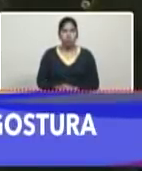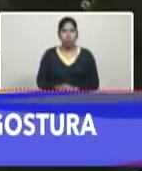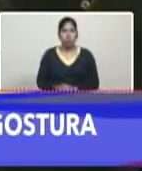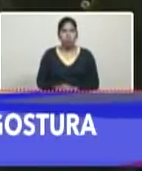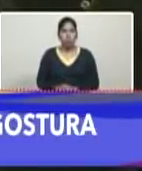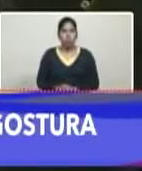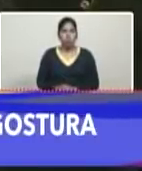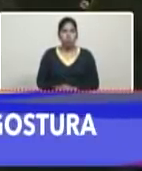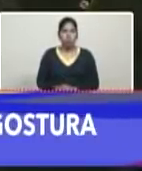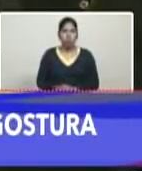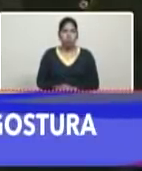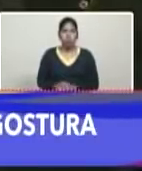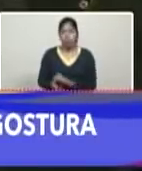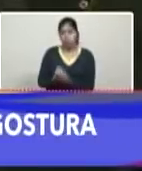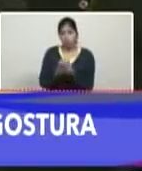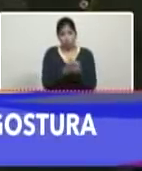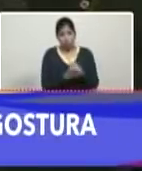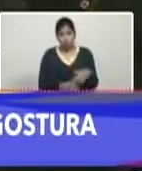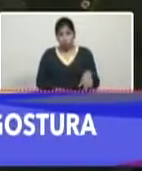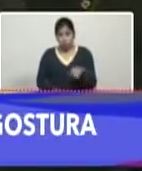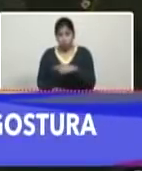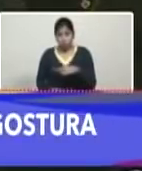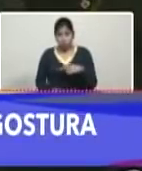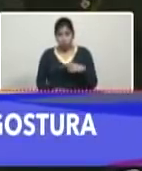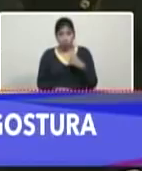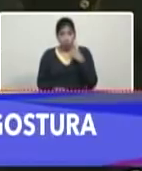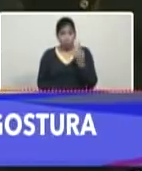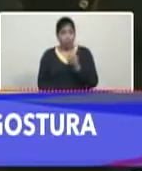compañeros, compañeras, compatriotas, no se había visto.